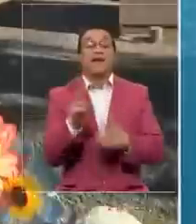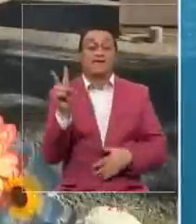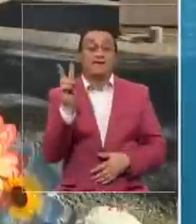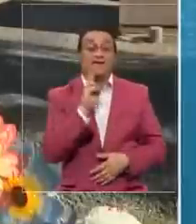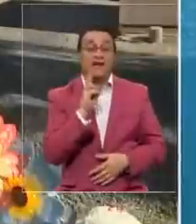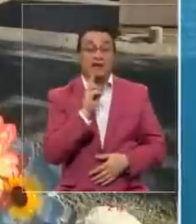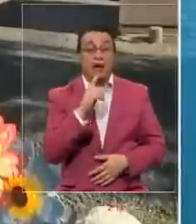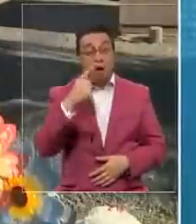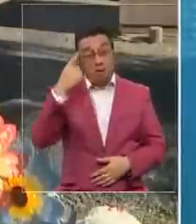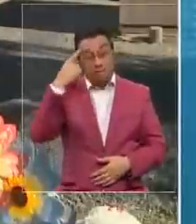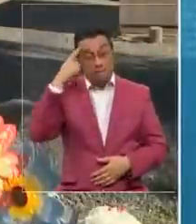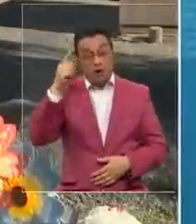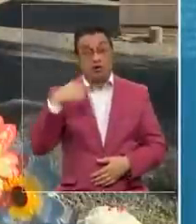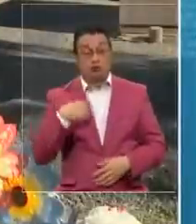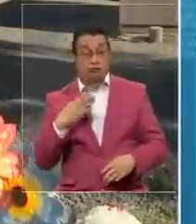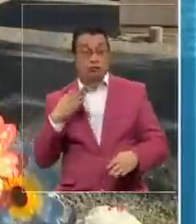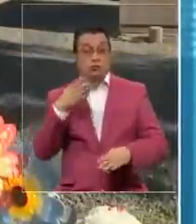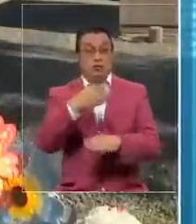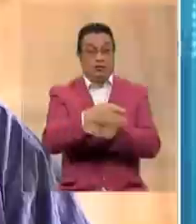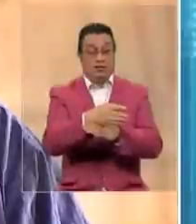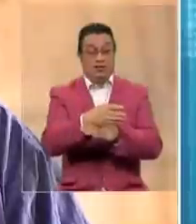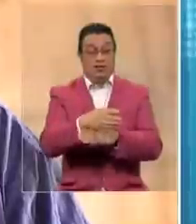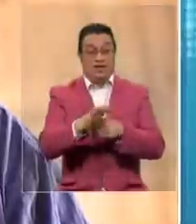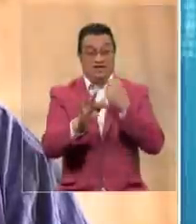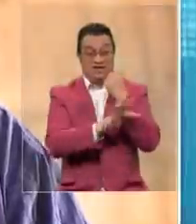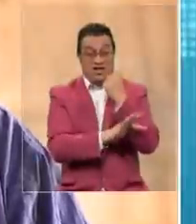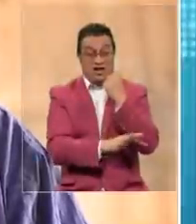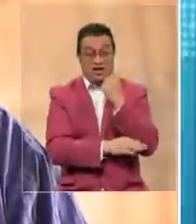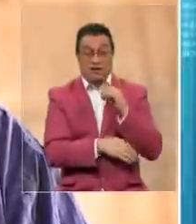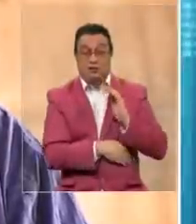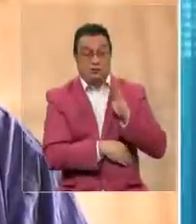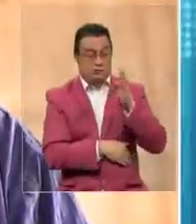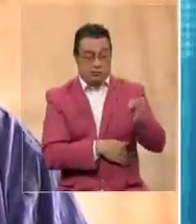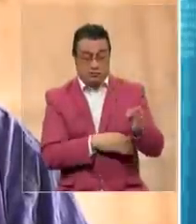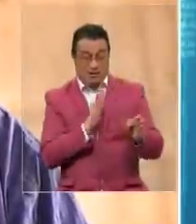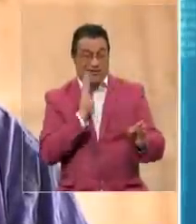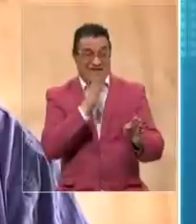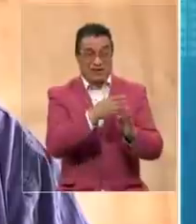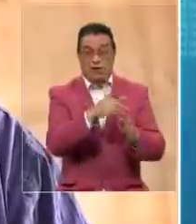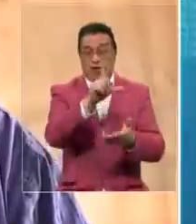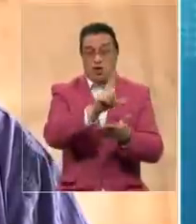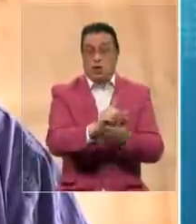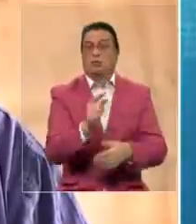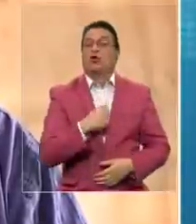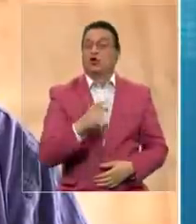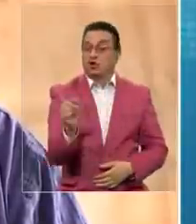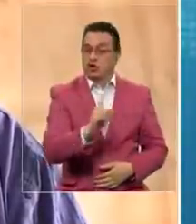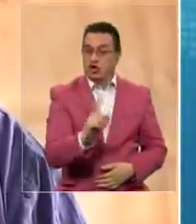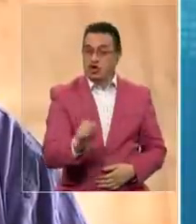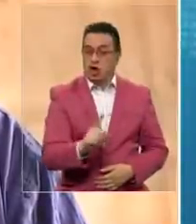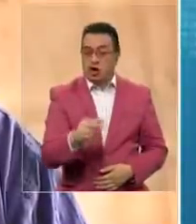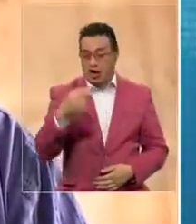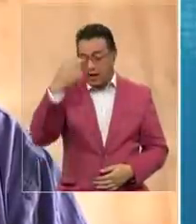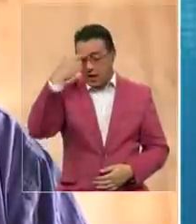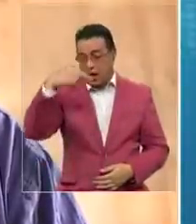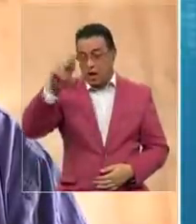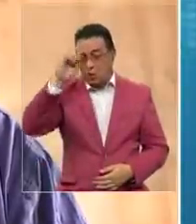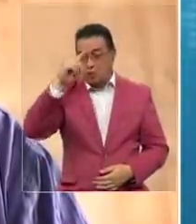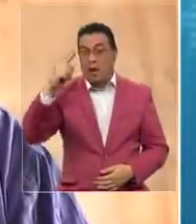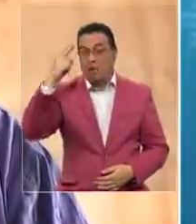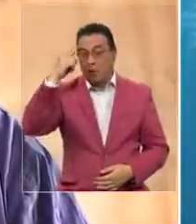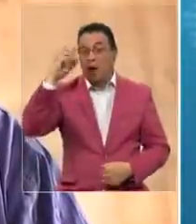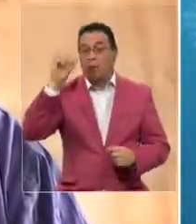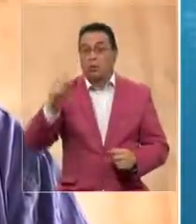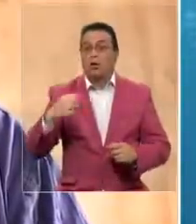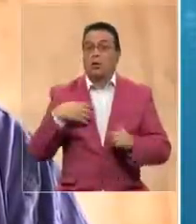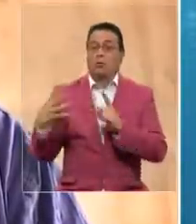dice no está dispuesto a ir a la fiscalía directamente hasta un recinto acá en Arauco, porque piensa de que